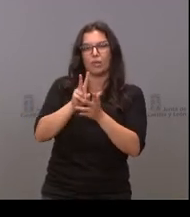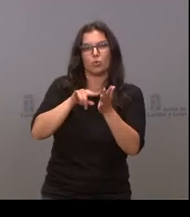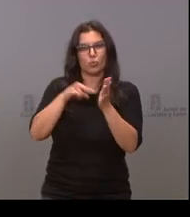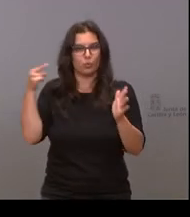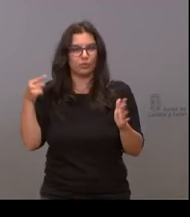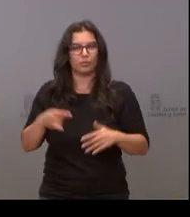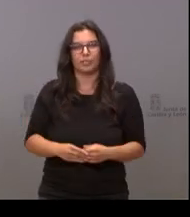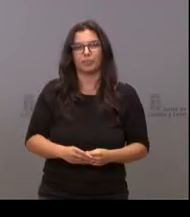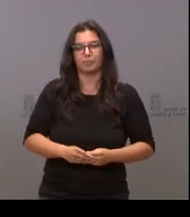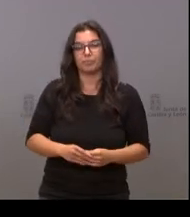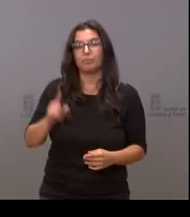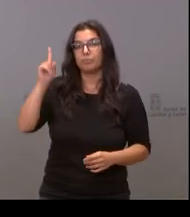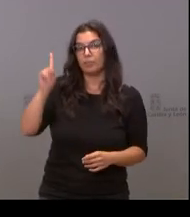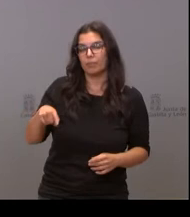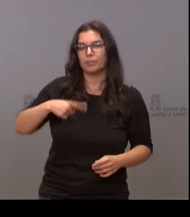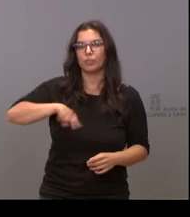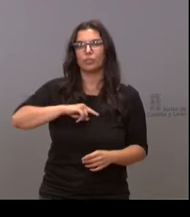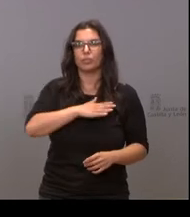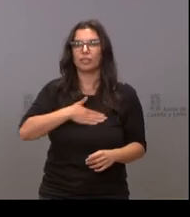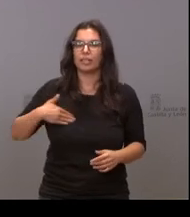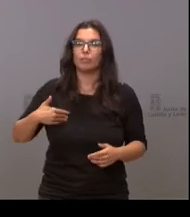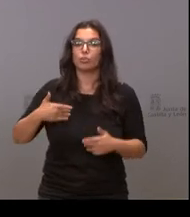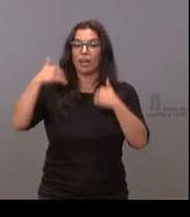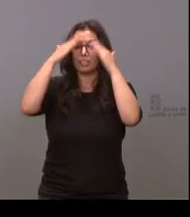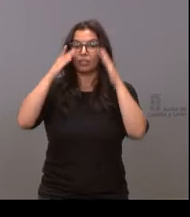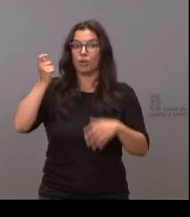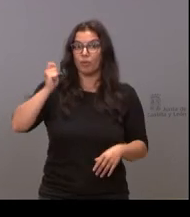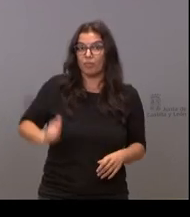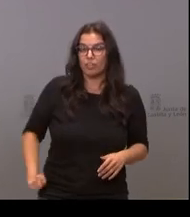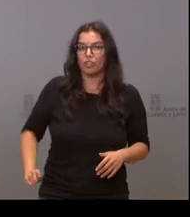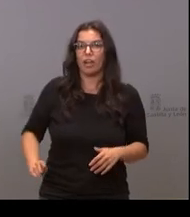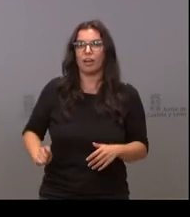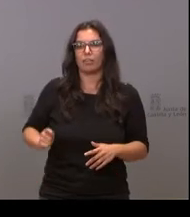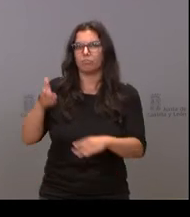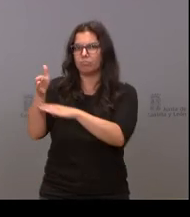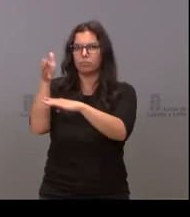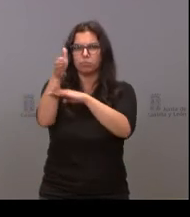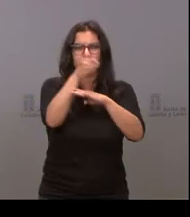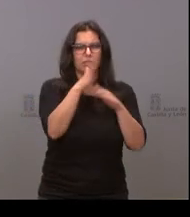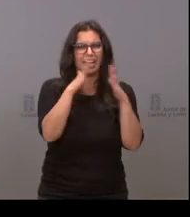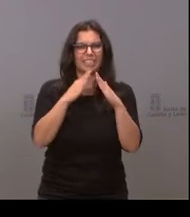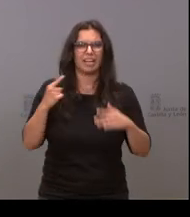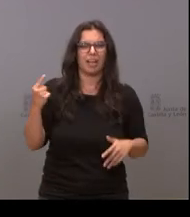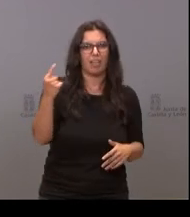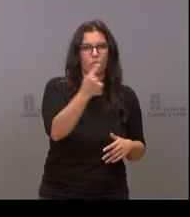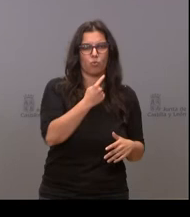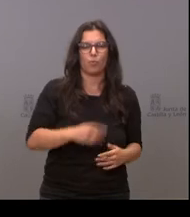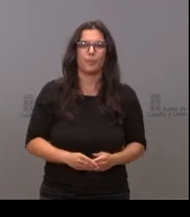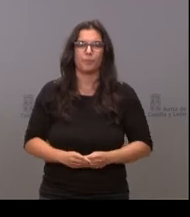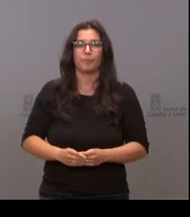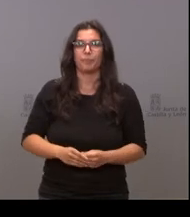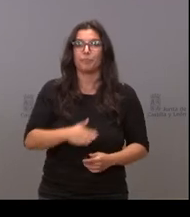también queremos llevar la atención profesional a cada uno de los domicilios queremos